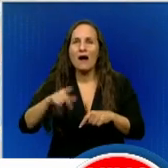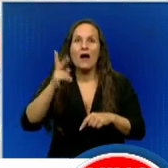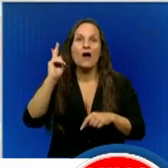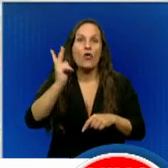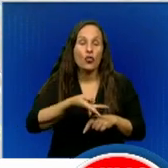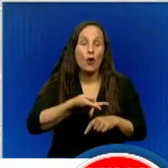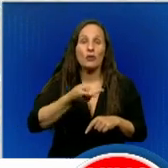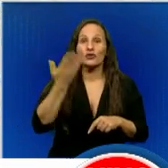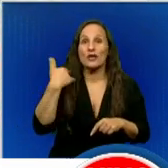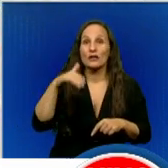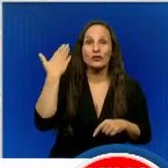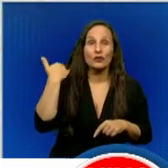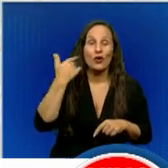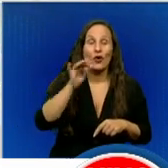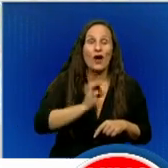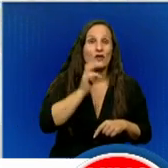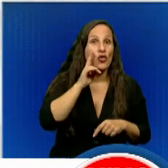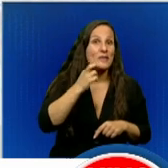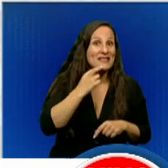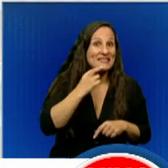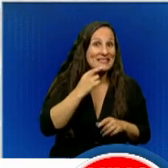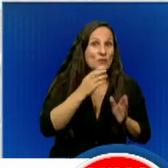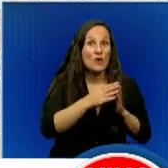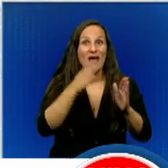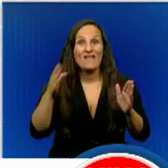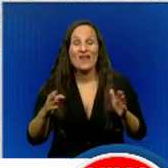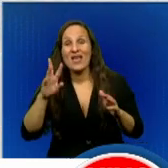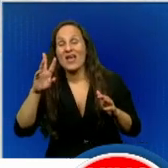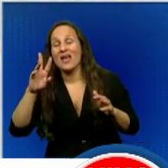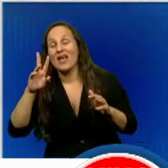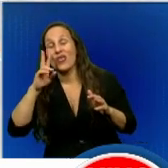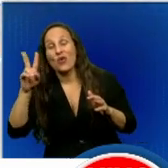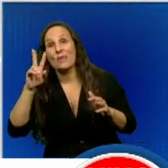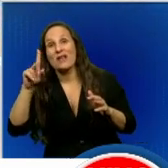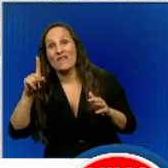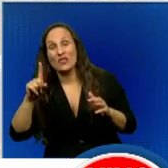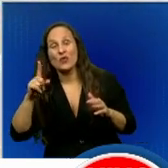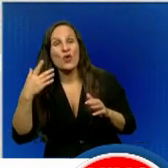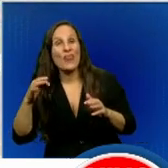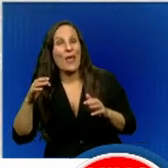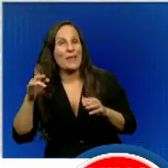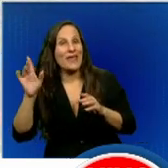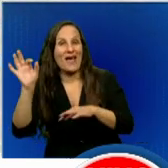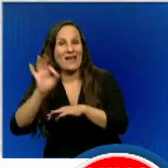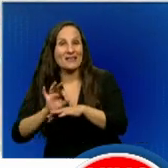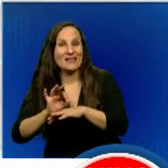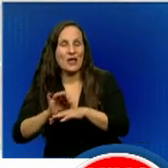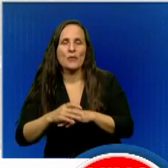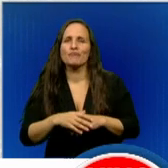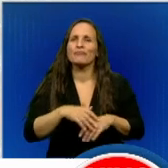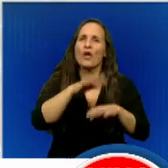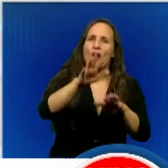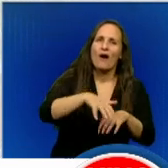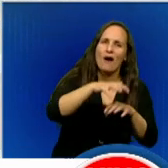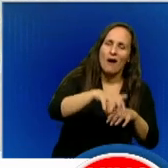2019 debía quedar exenta en el 2021 o la actividad de agricultura ganadería y